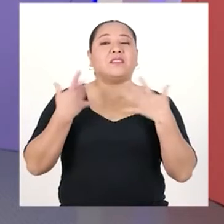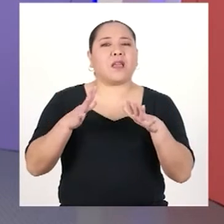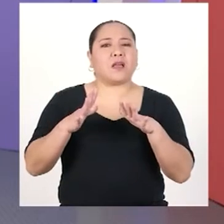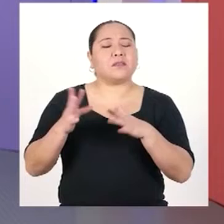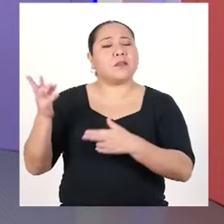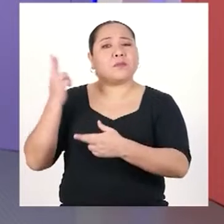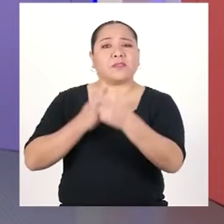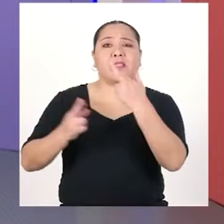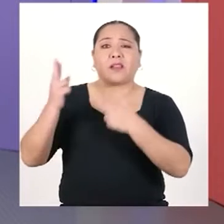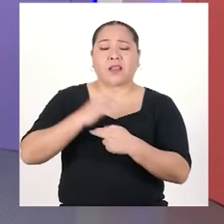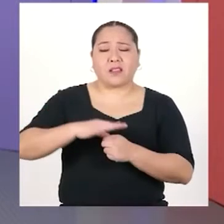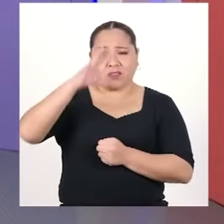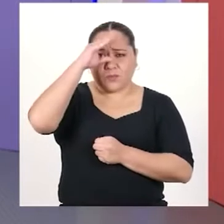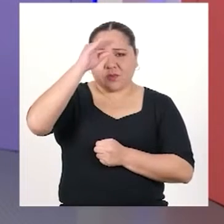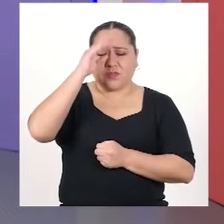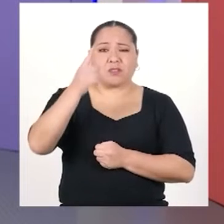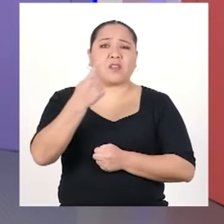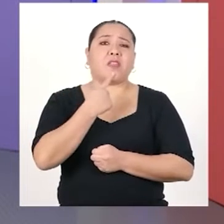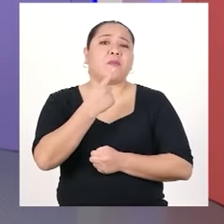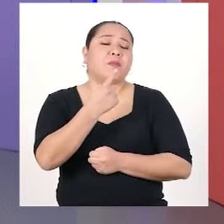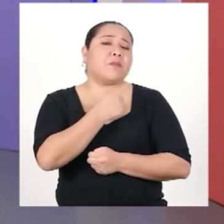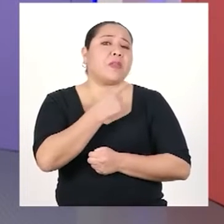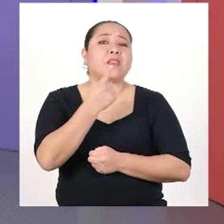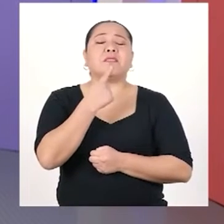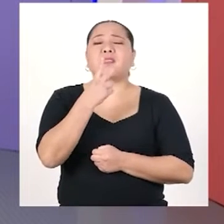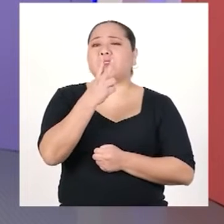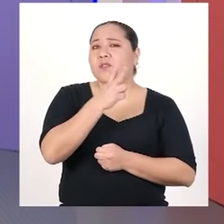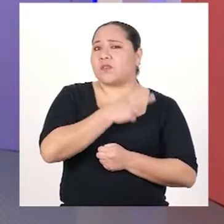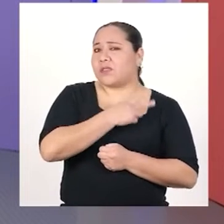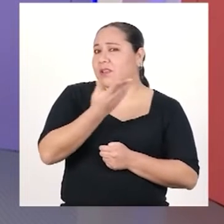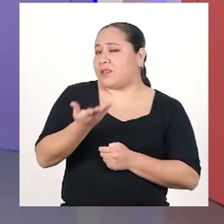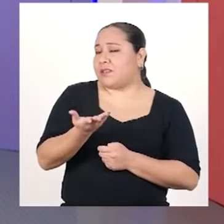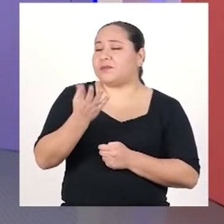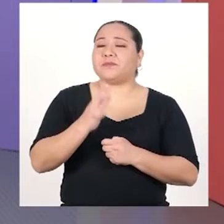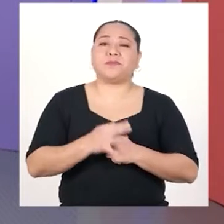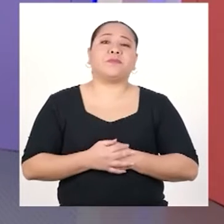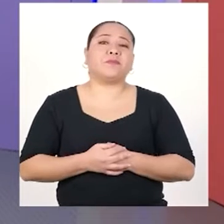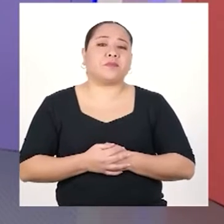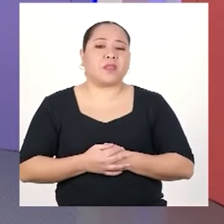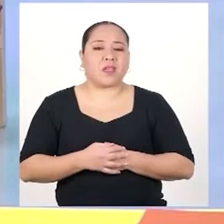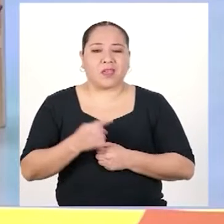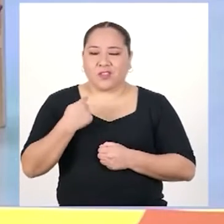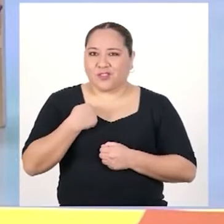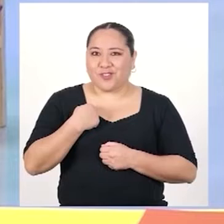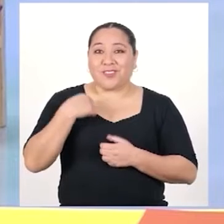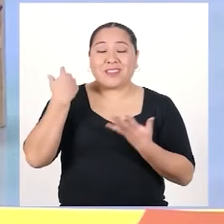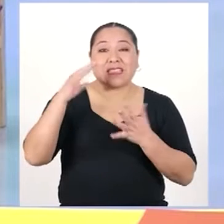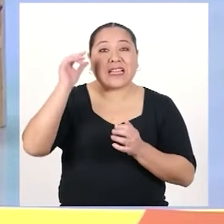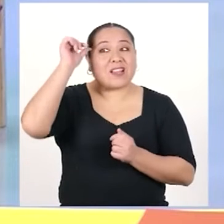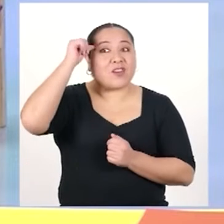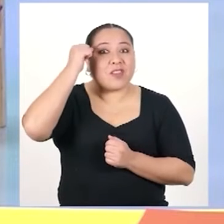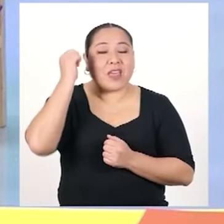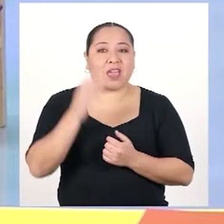Y estamos de vuelta, chicas y chicos de primero y segundo de secundaria. Yo acabo de recordar que en nuestras